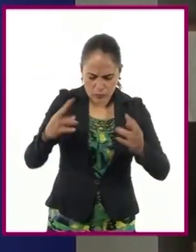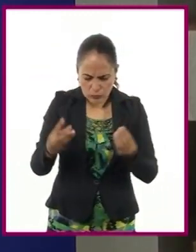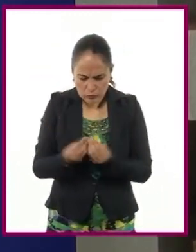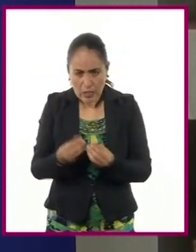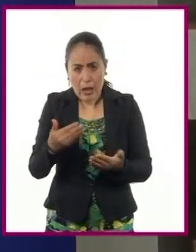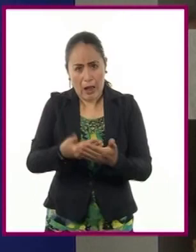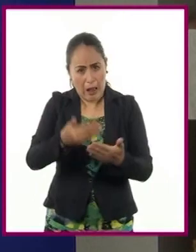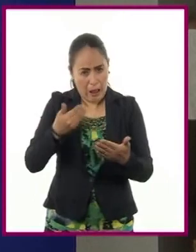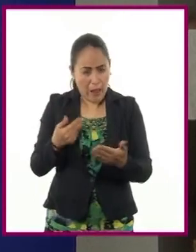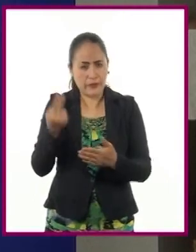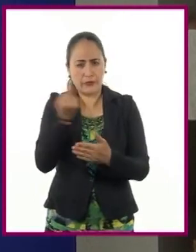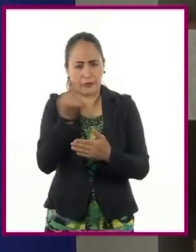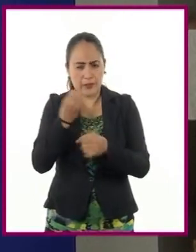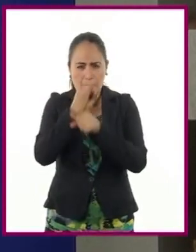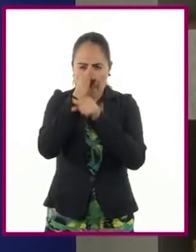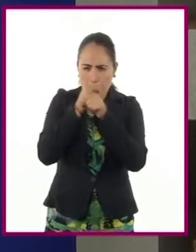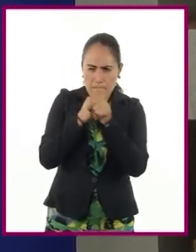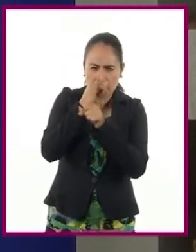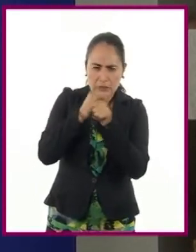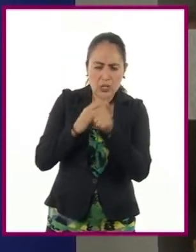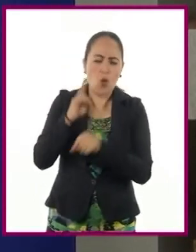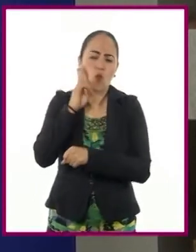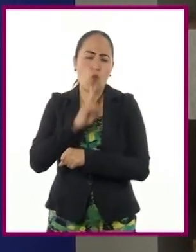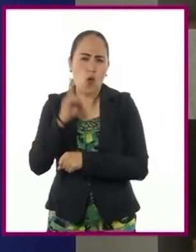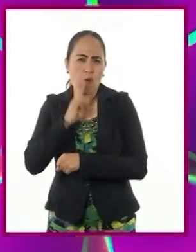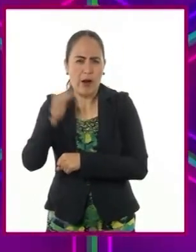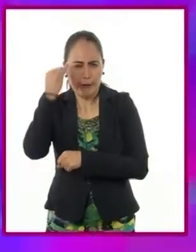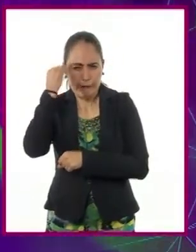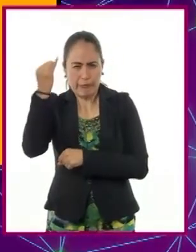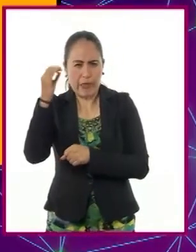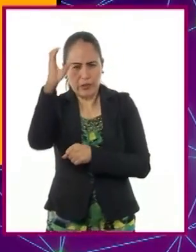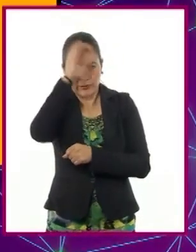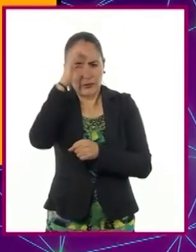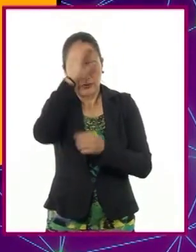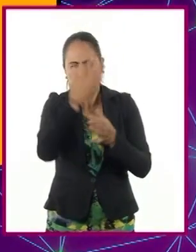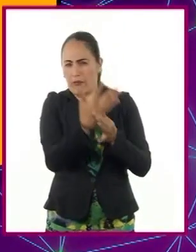deben investigar y corroborar las ideas de la ciencia.